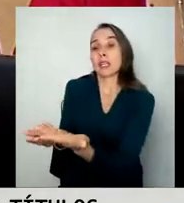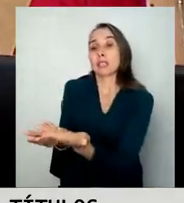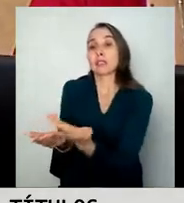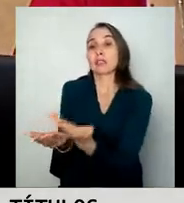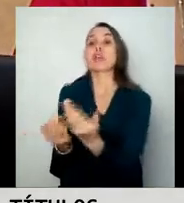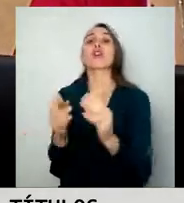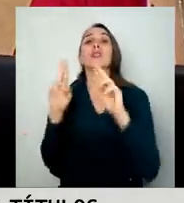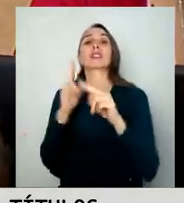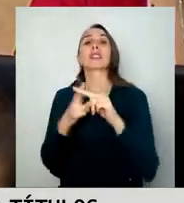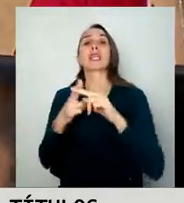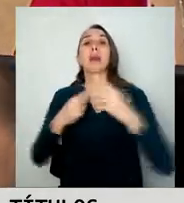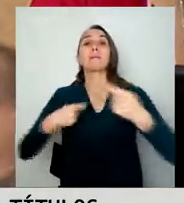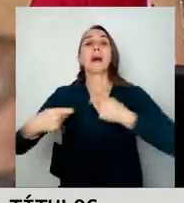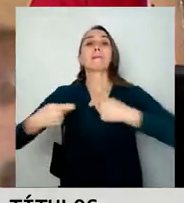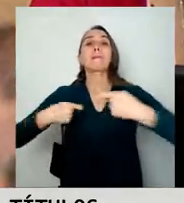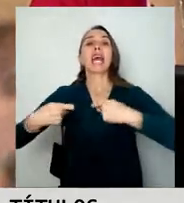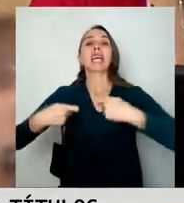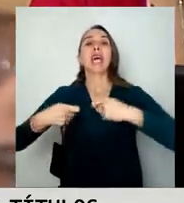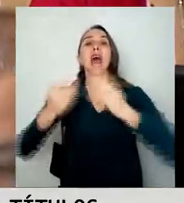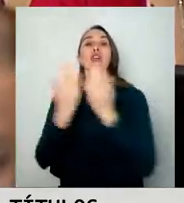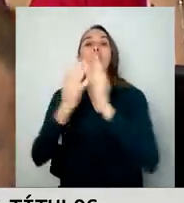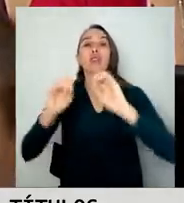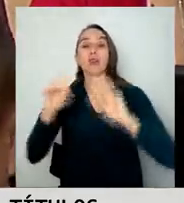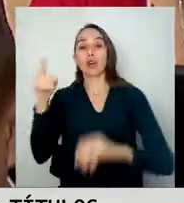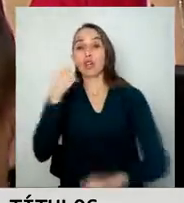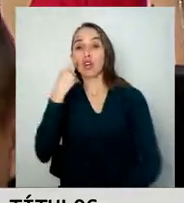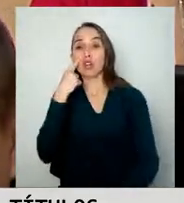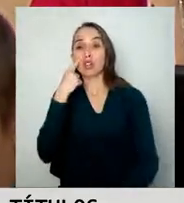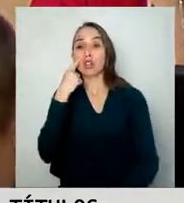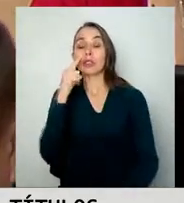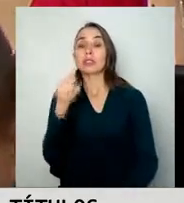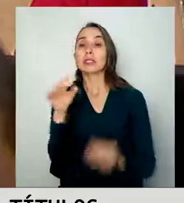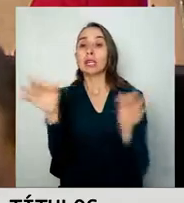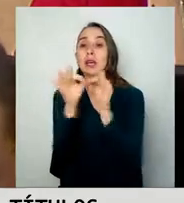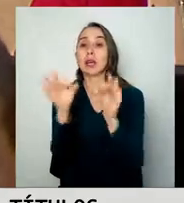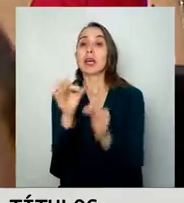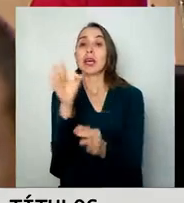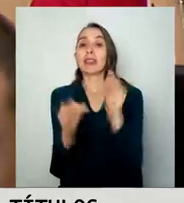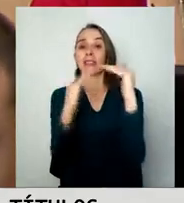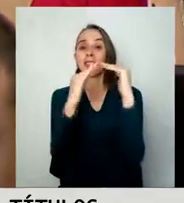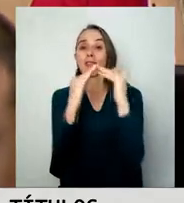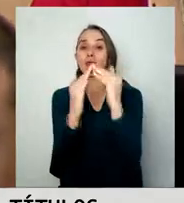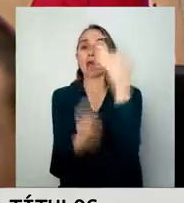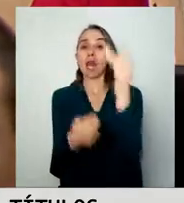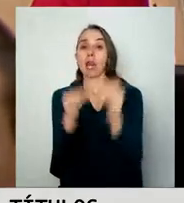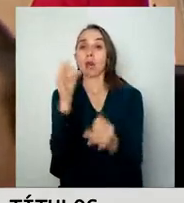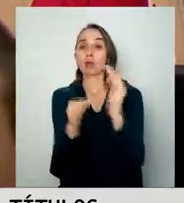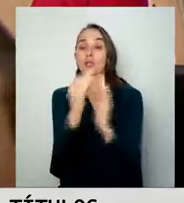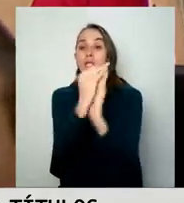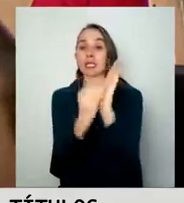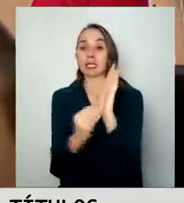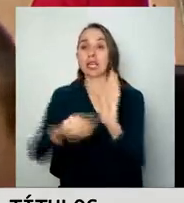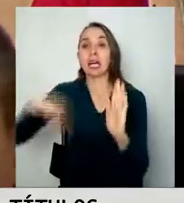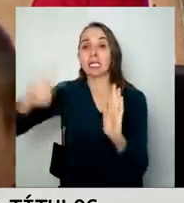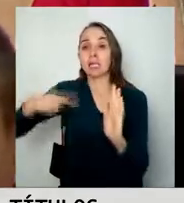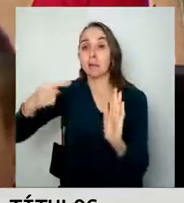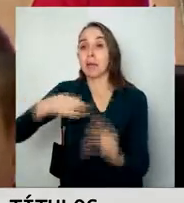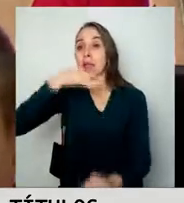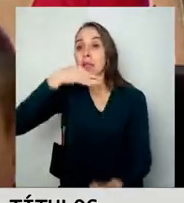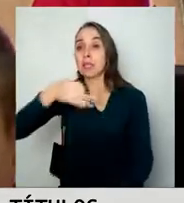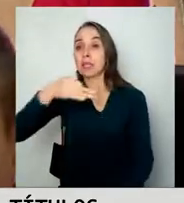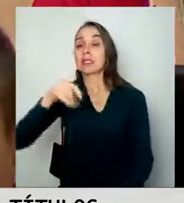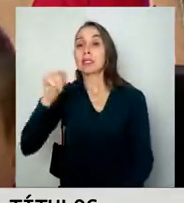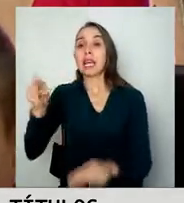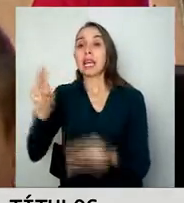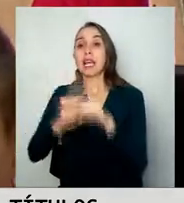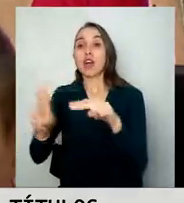presidente quizás le suene conocido el cuadro los tribunales de Justicia han declarado lógicamente que esta práctica es